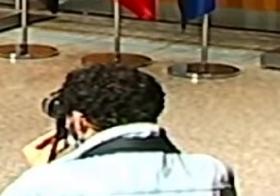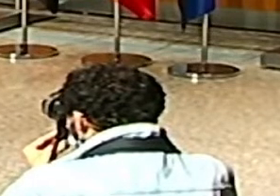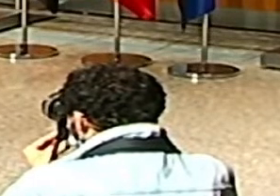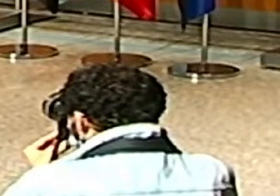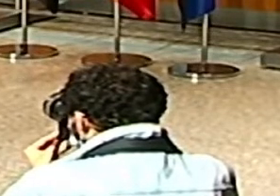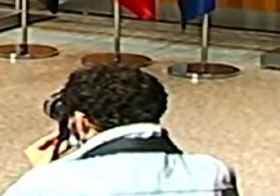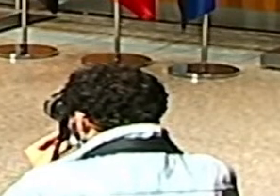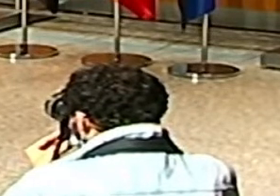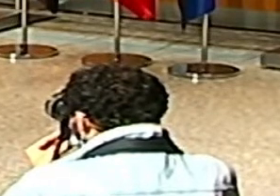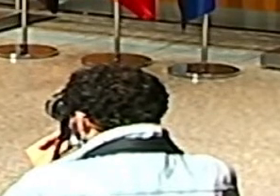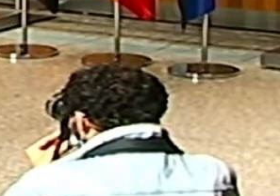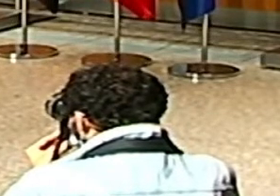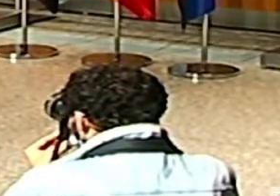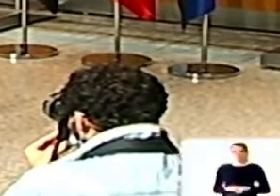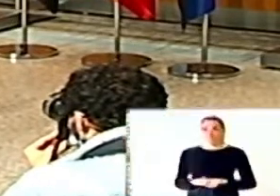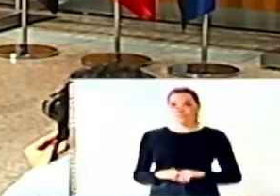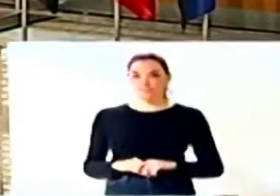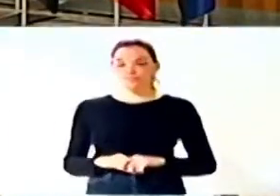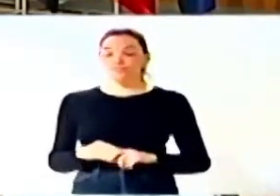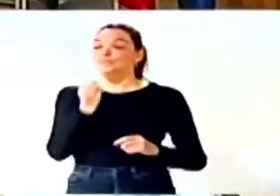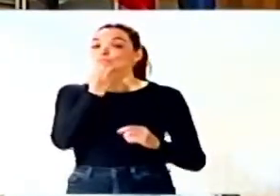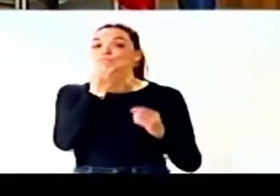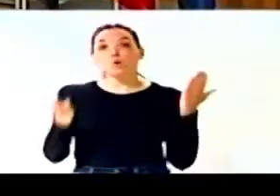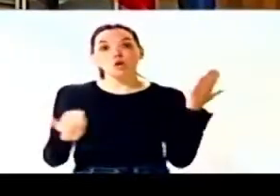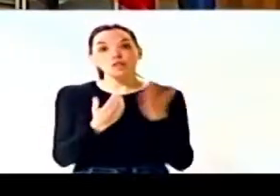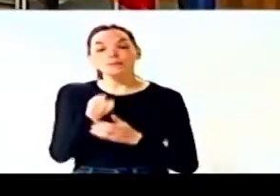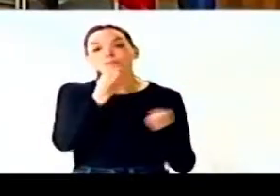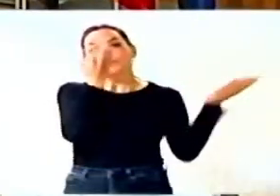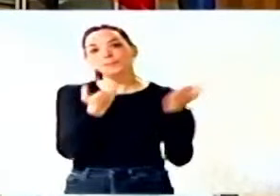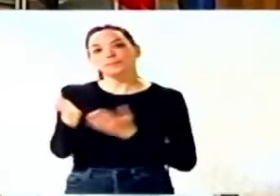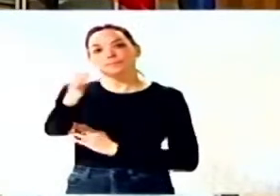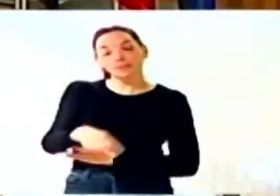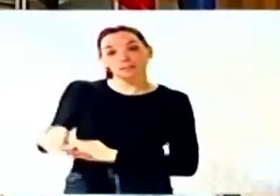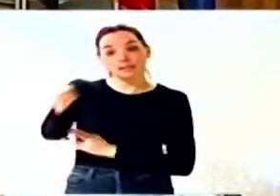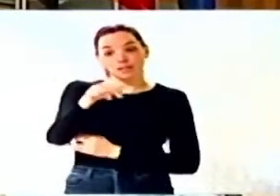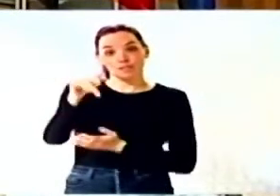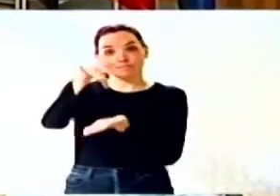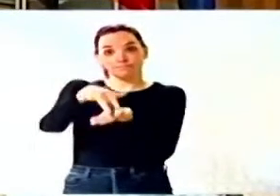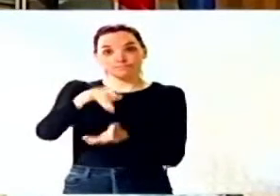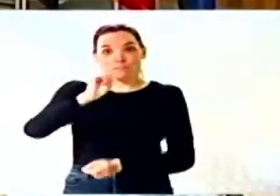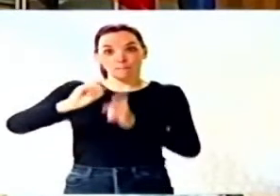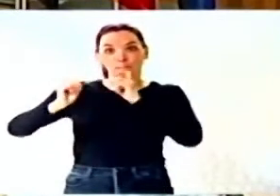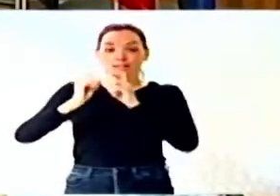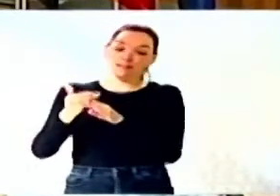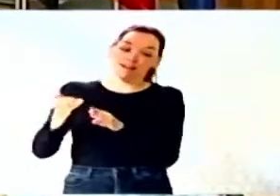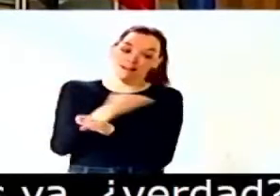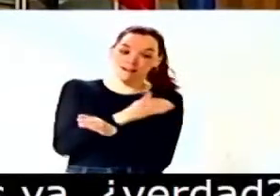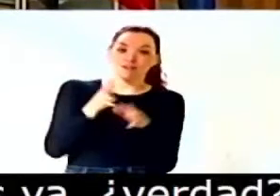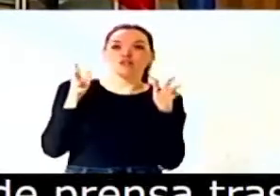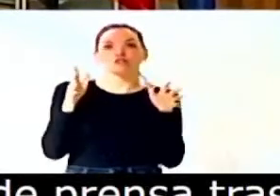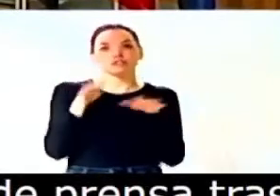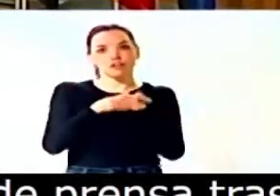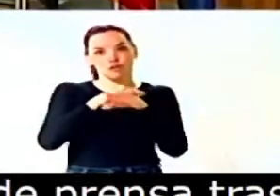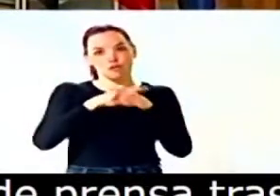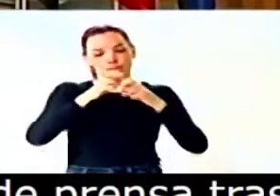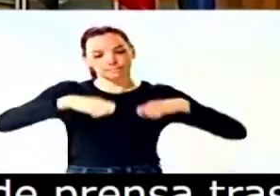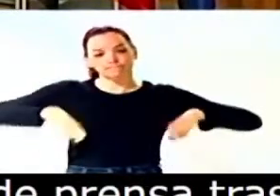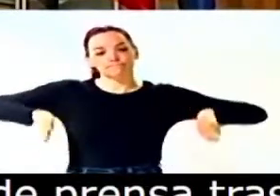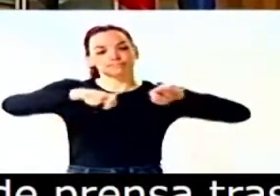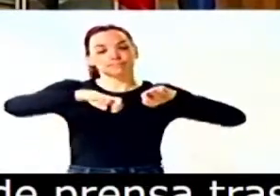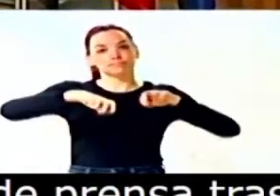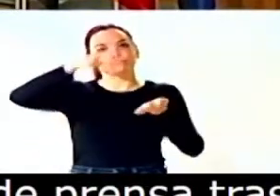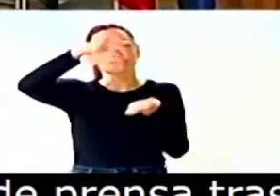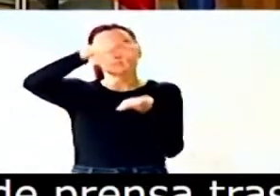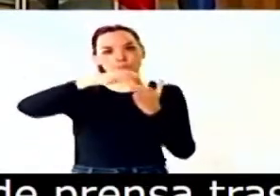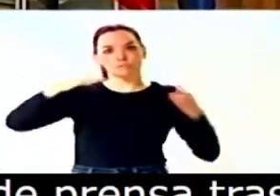podemos ya, ¿verdad? Muy buenos días, bienvenidos a esta rueda de prensa tras el Consejo de Gobierno que hemos